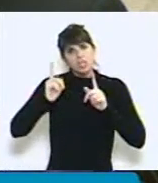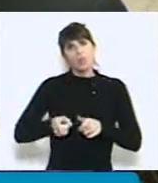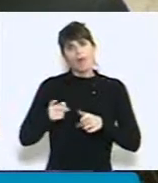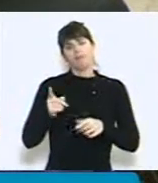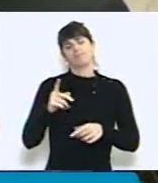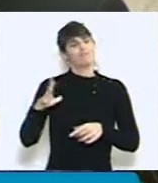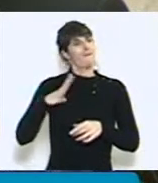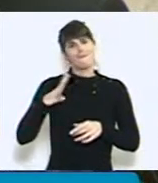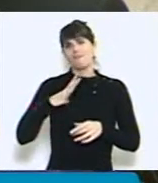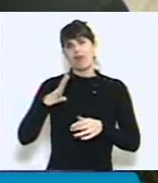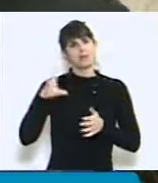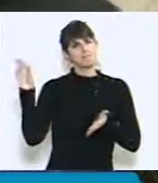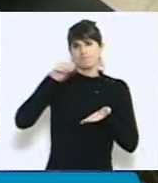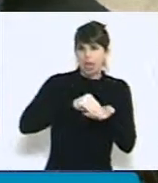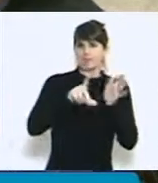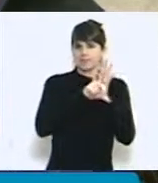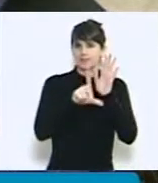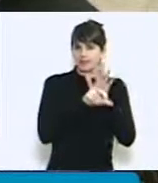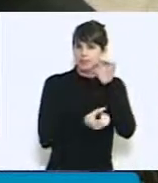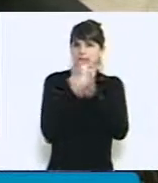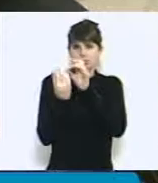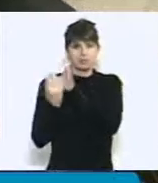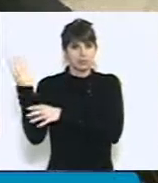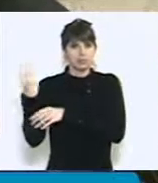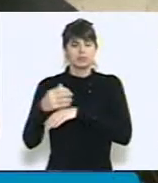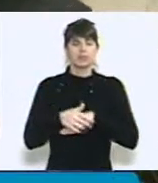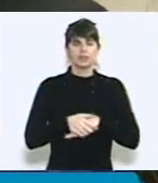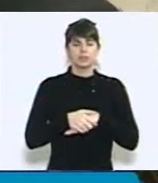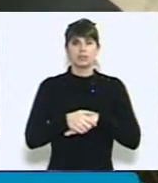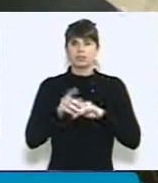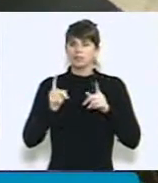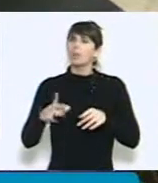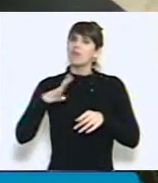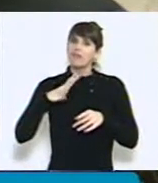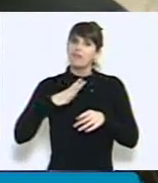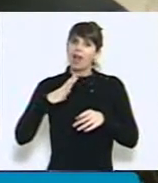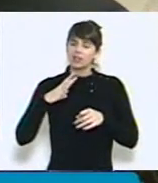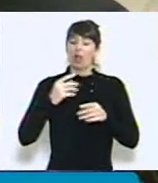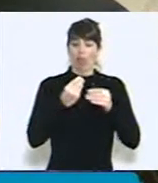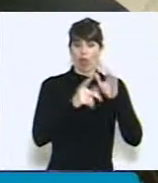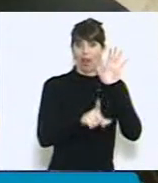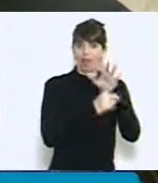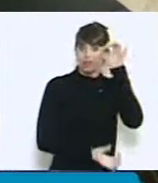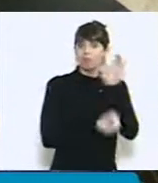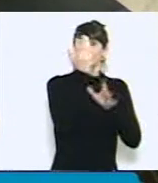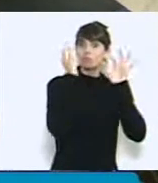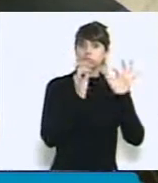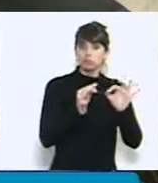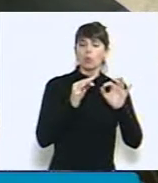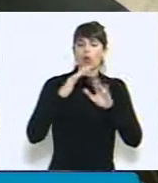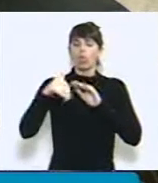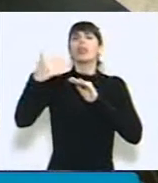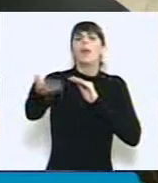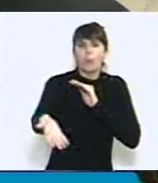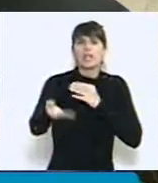faltando muchísimas otras y sigue faltando incluso una acción posterior a la sanción de las leyes para reducir